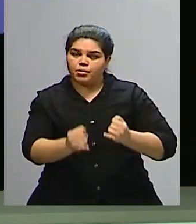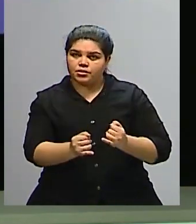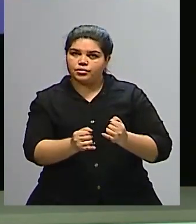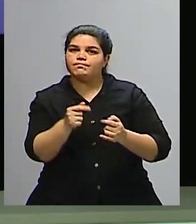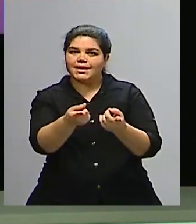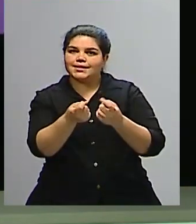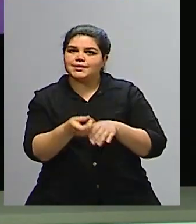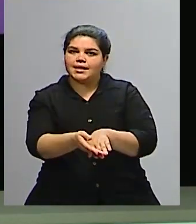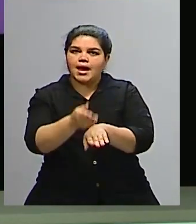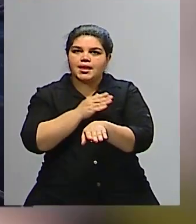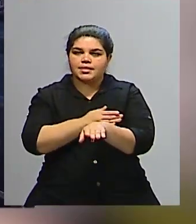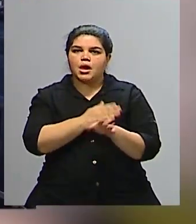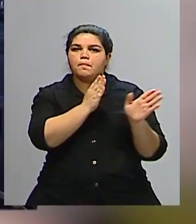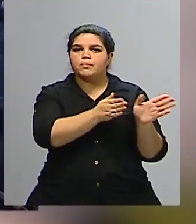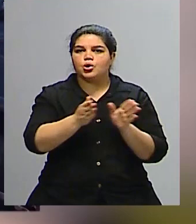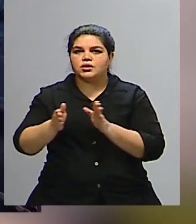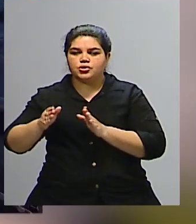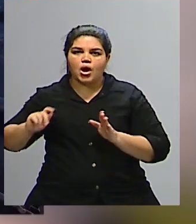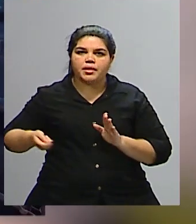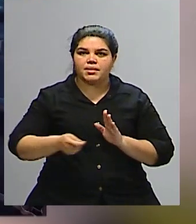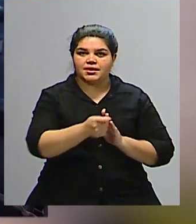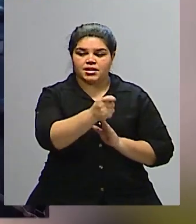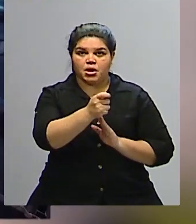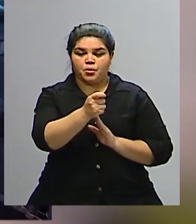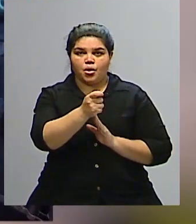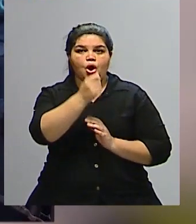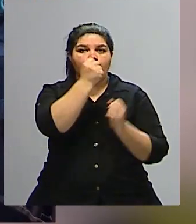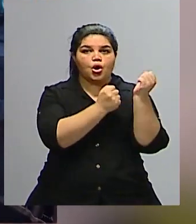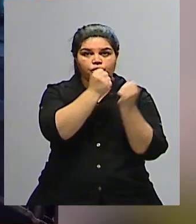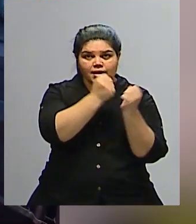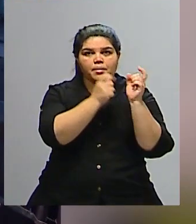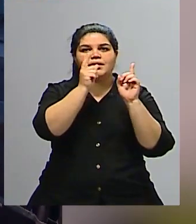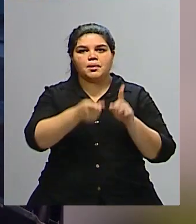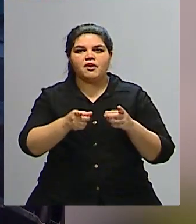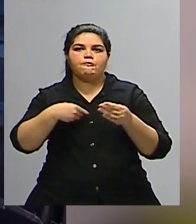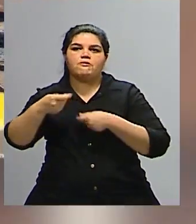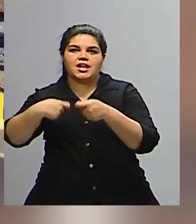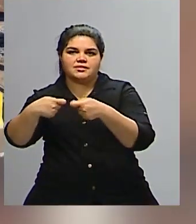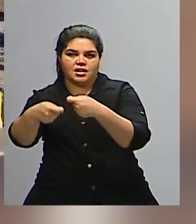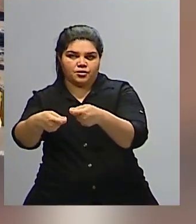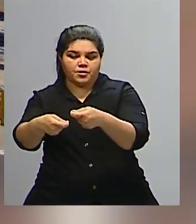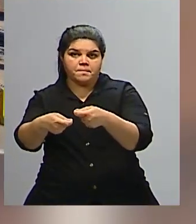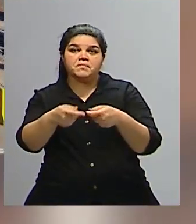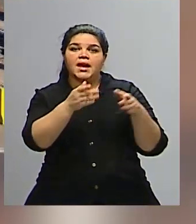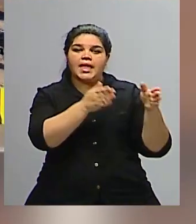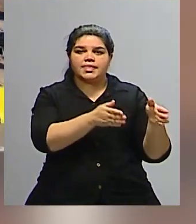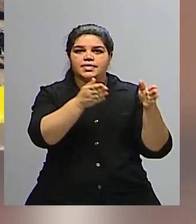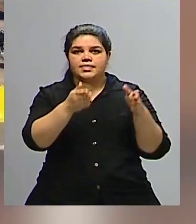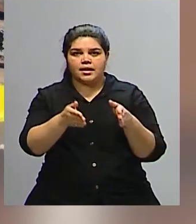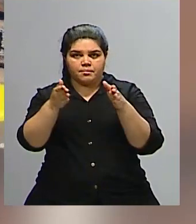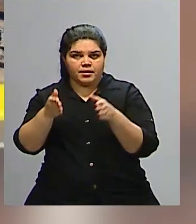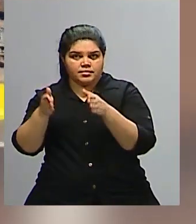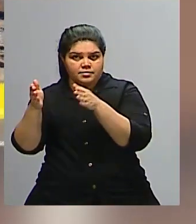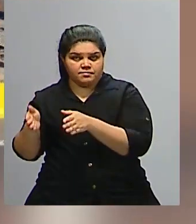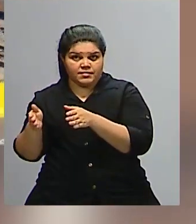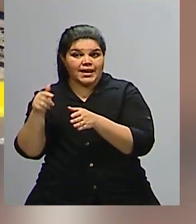administrativo, contable y financiero que tiene distintas etapas, ¿no? Y ese proceso sirve a su vez de